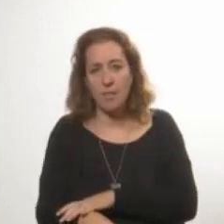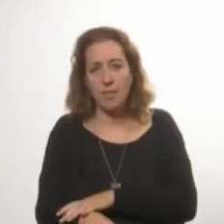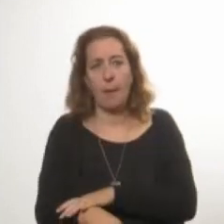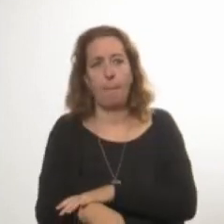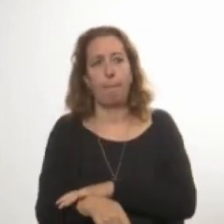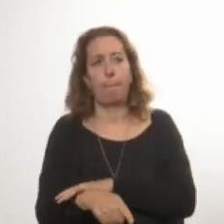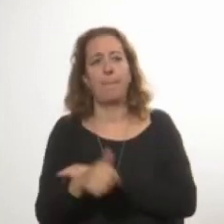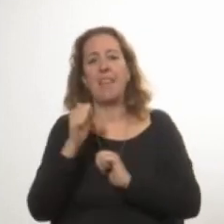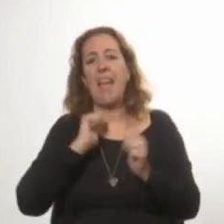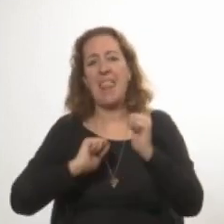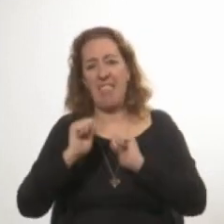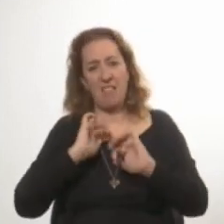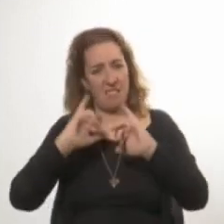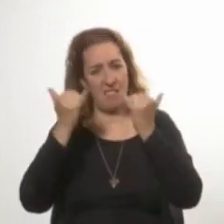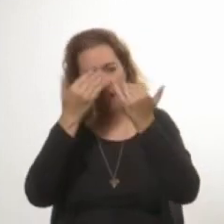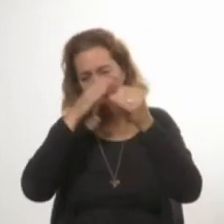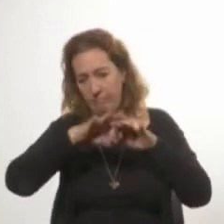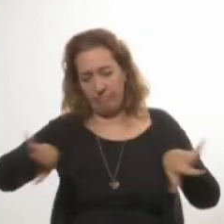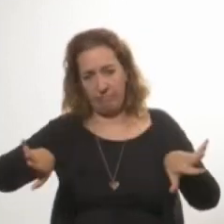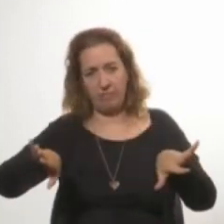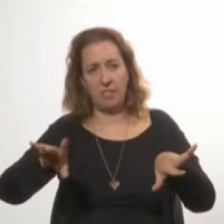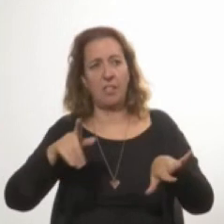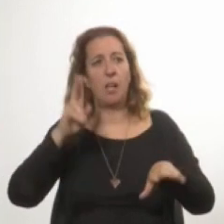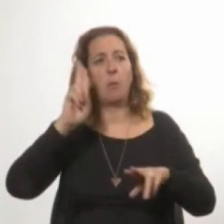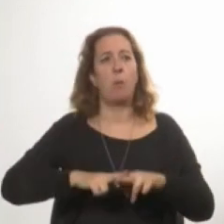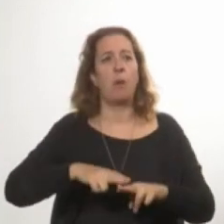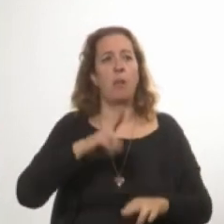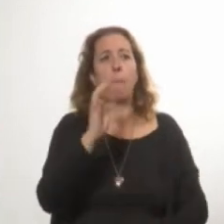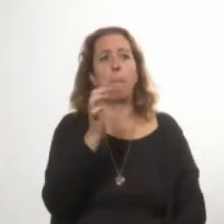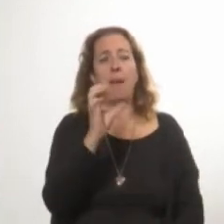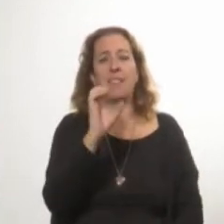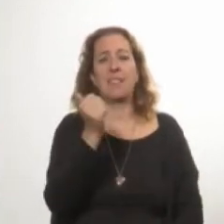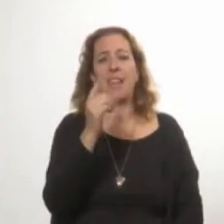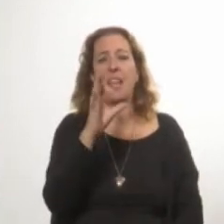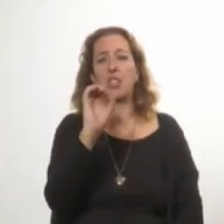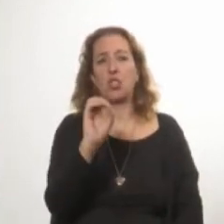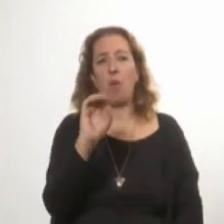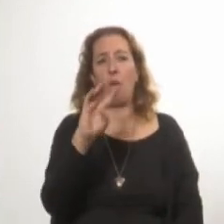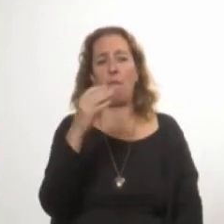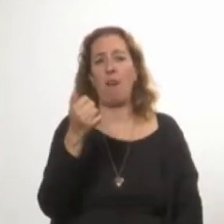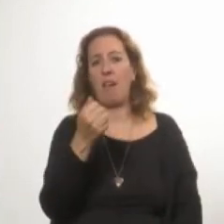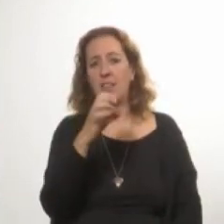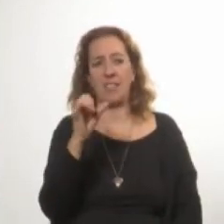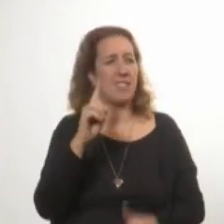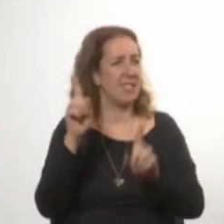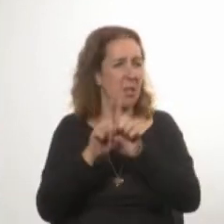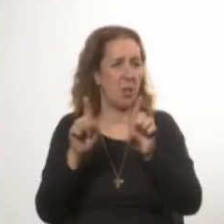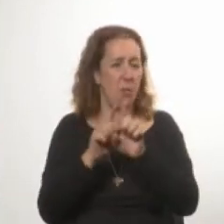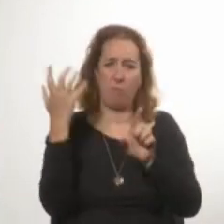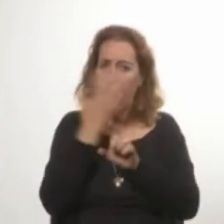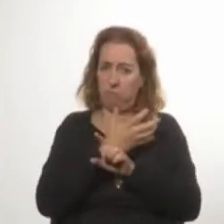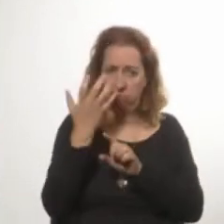profundizar heridas que nos han dividido. La muerte de Pascasio Báez es tan siniestra como la muerte de